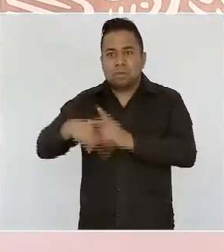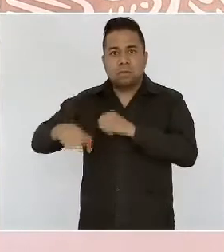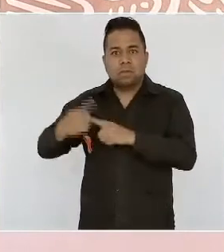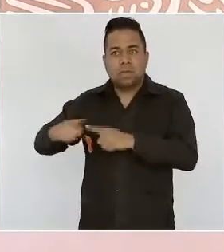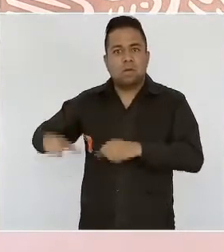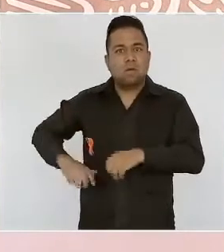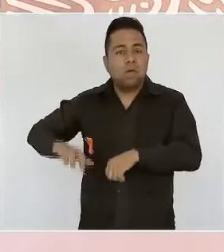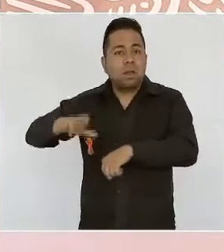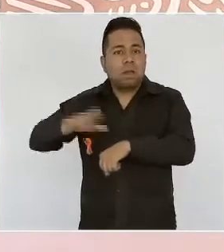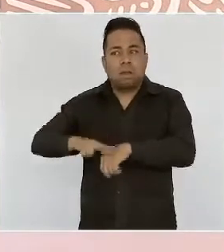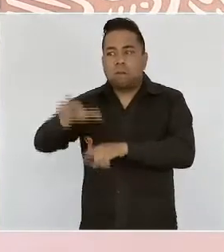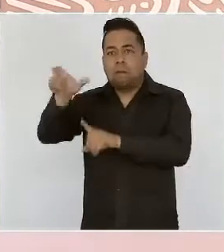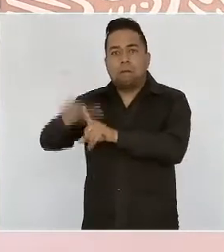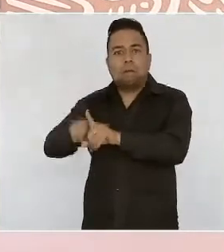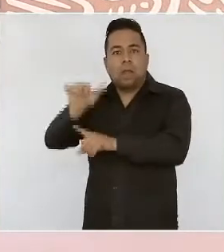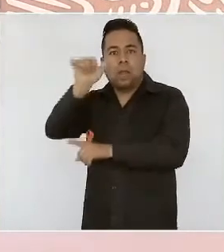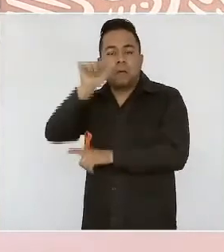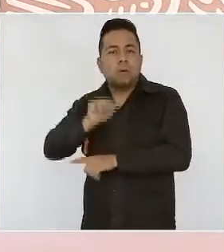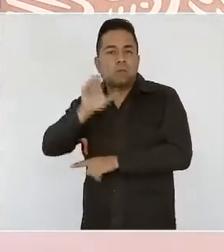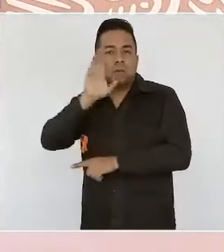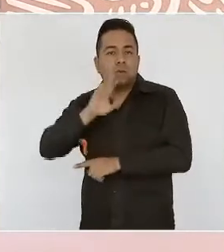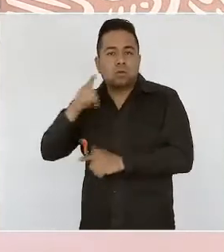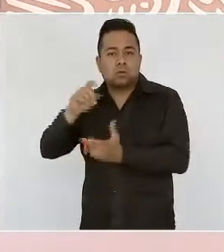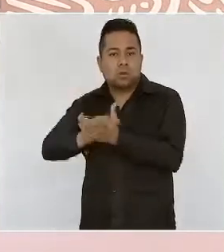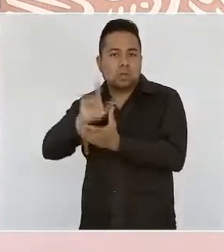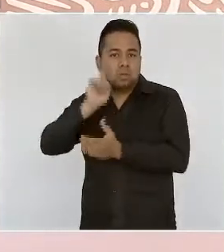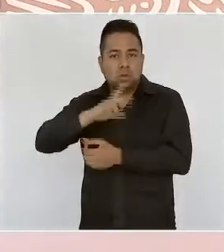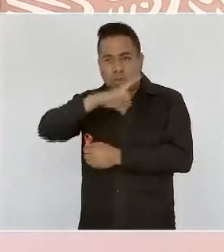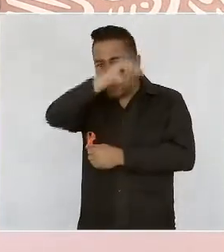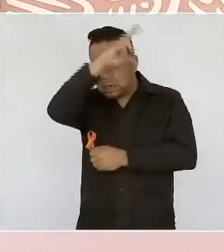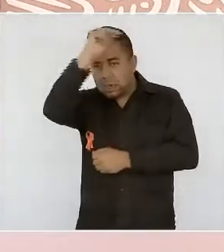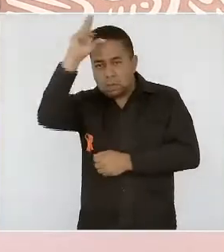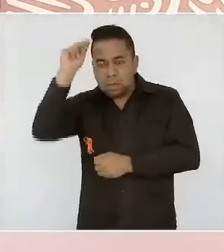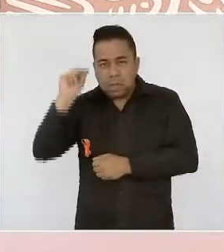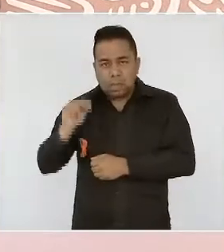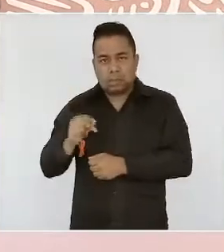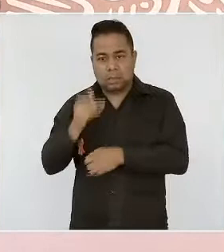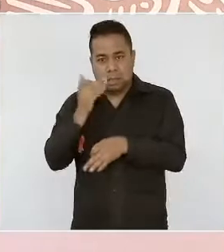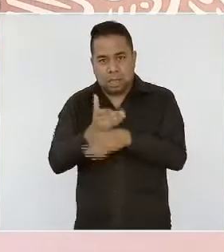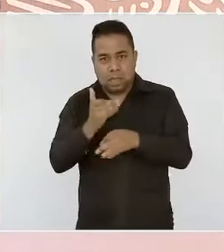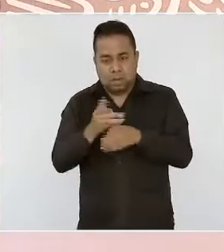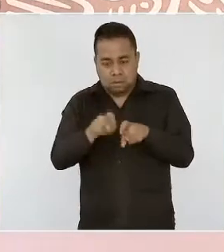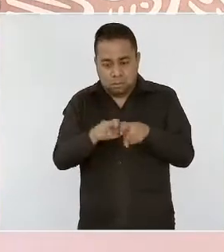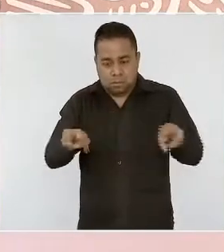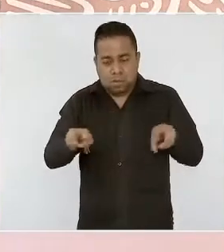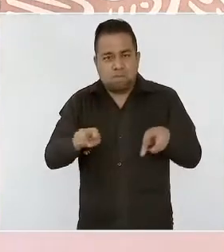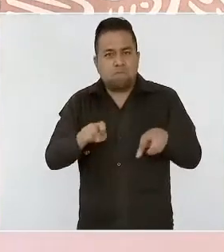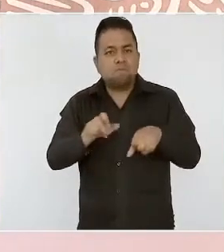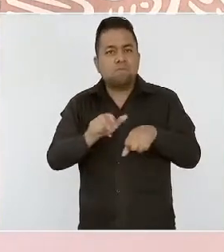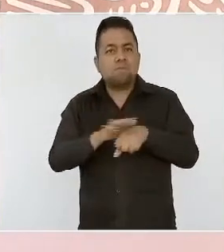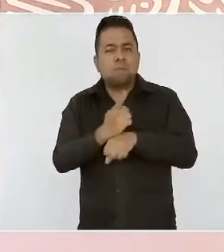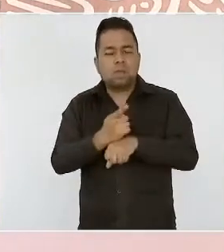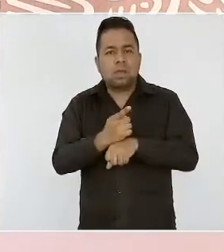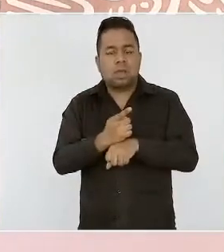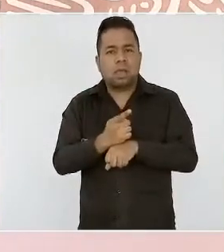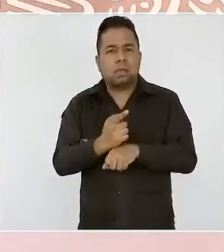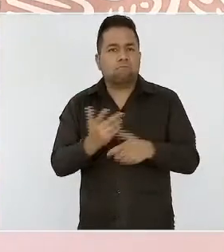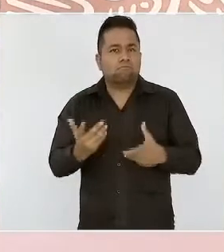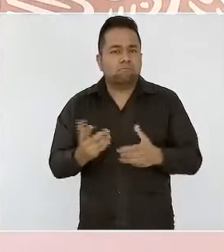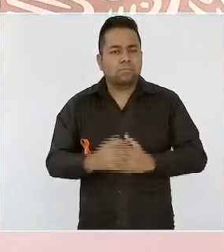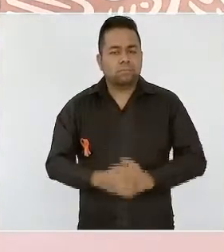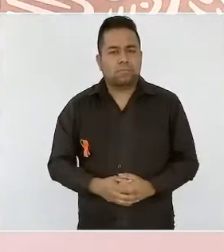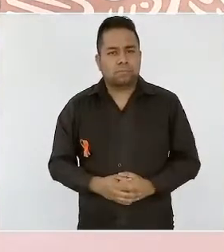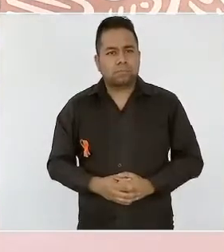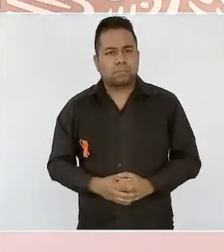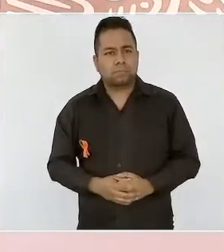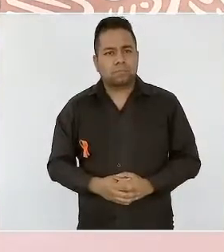gobernador Alejandro Murat y su esposa Ivette aquí, porque en buena medida